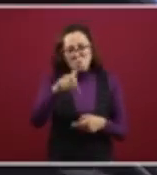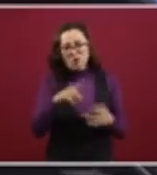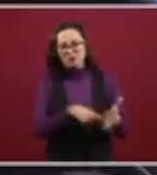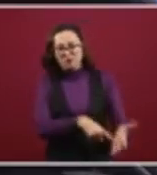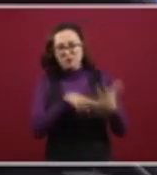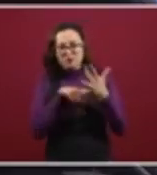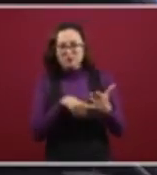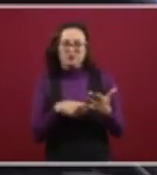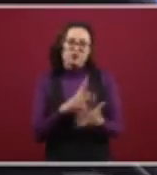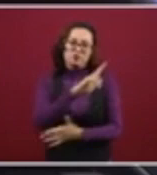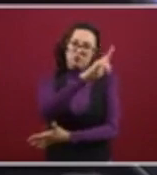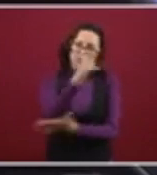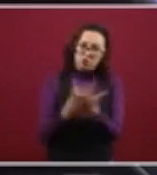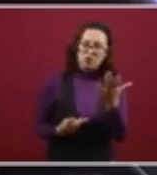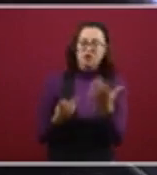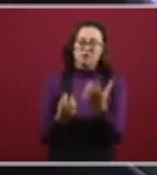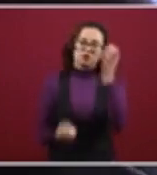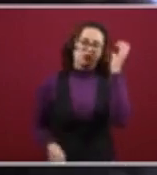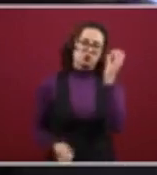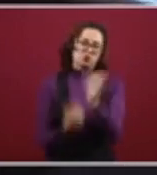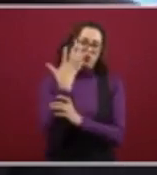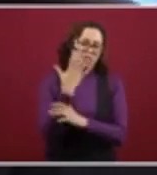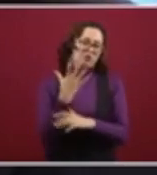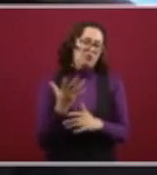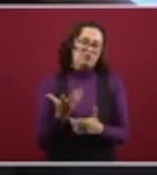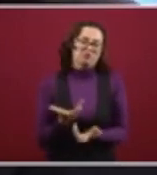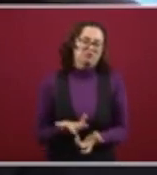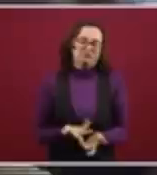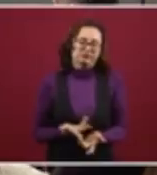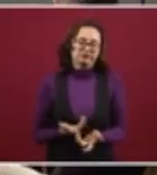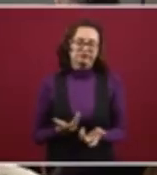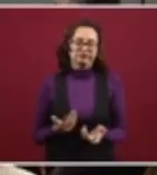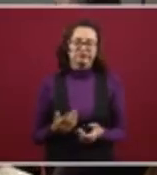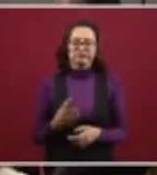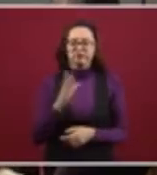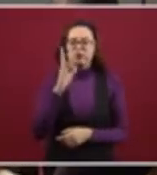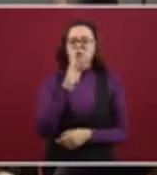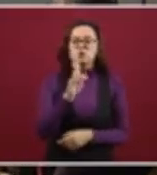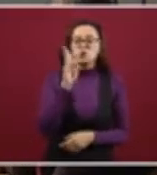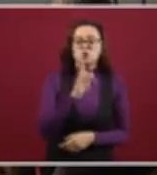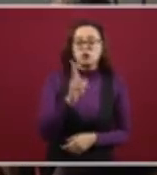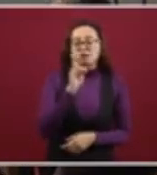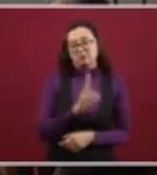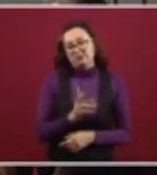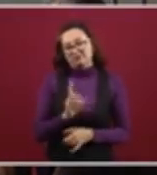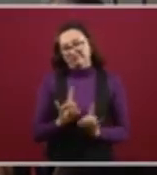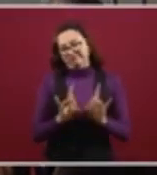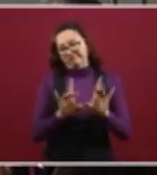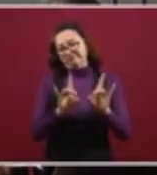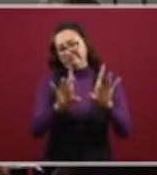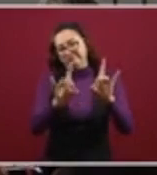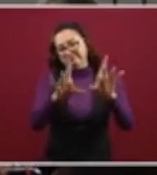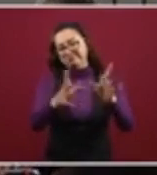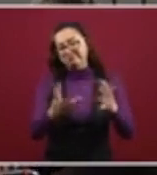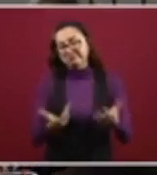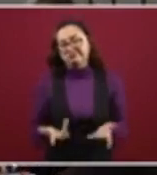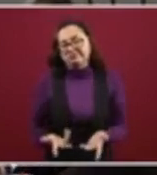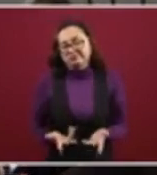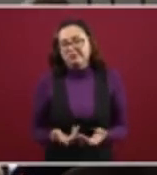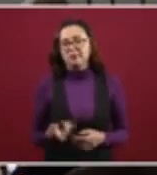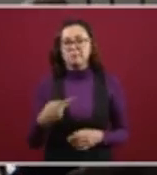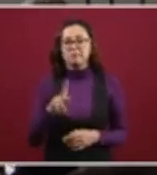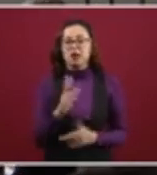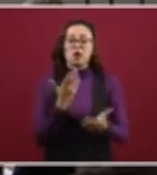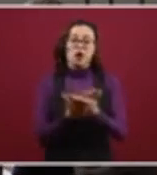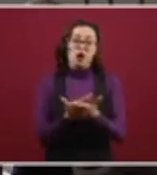tiene una forma de operar diferente. Entonces, no podemos anticipar que este no vaya a tener este tipo de reacciones. Pero hoy día, como